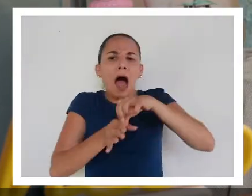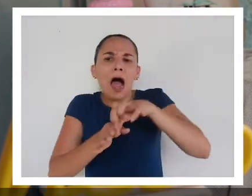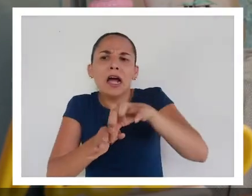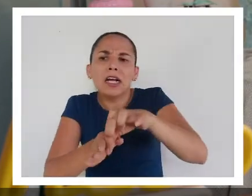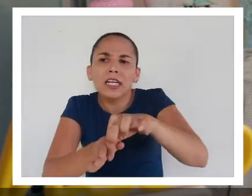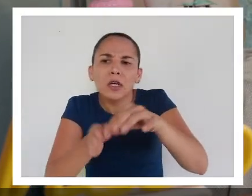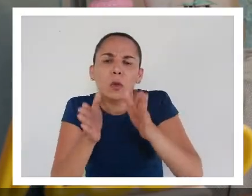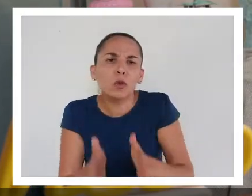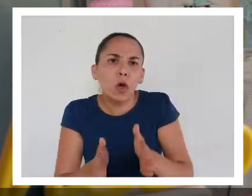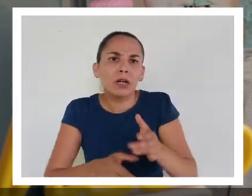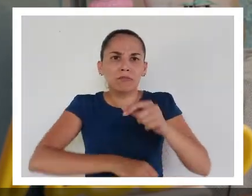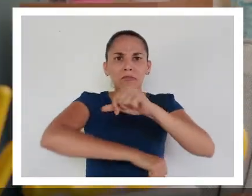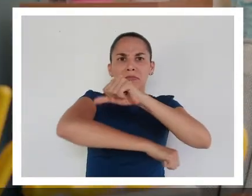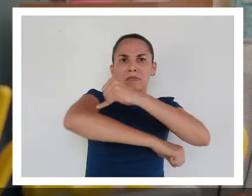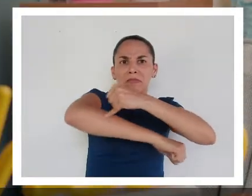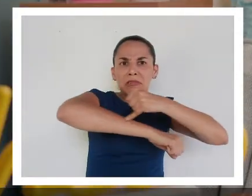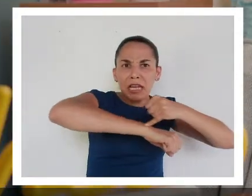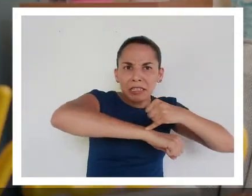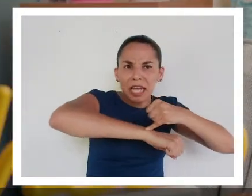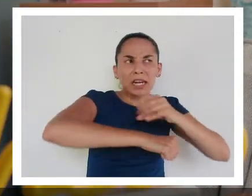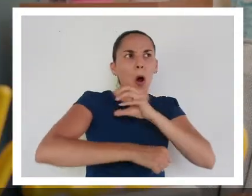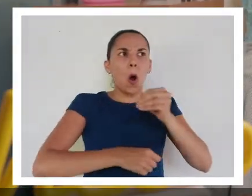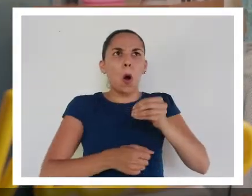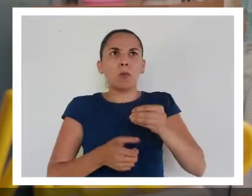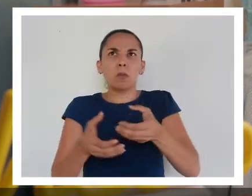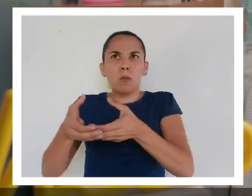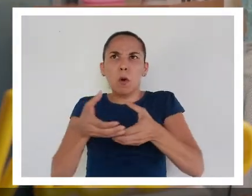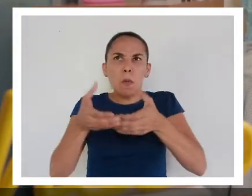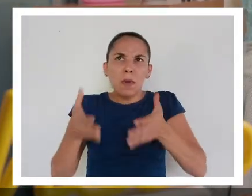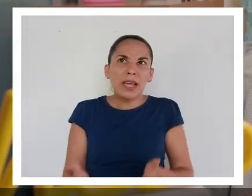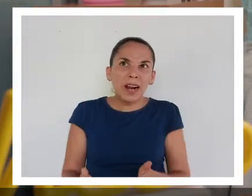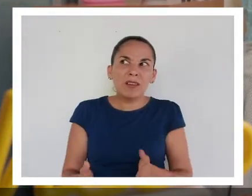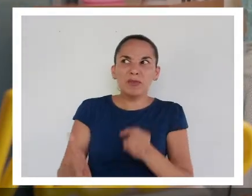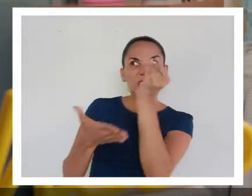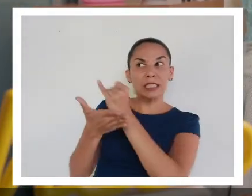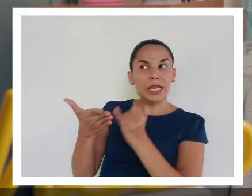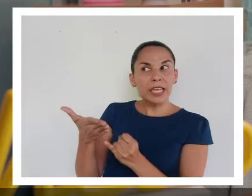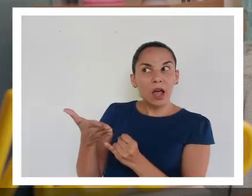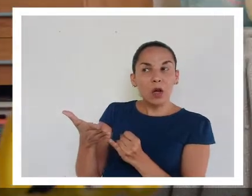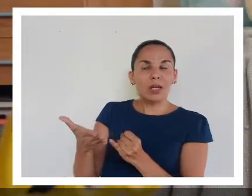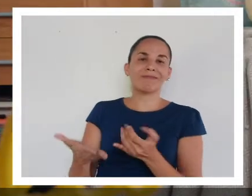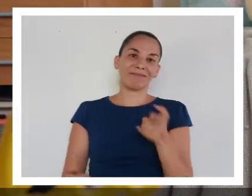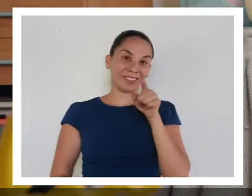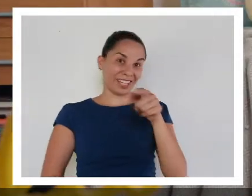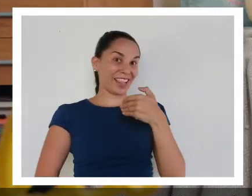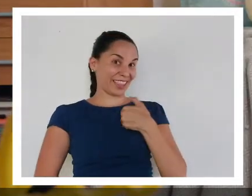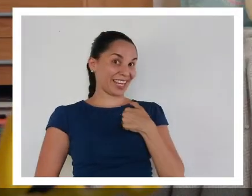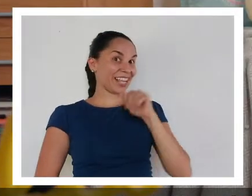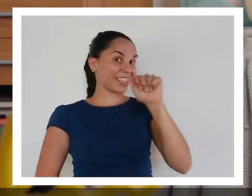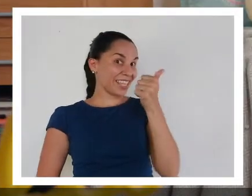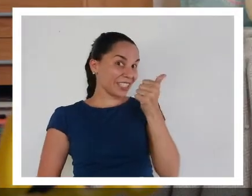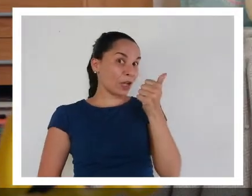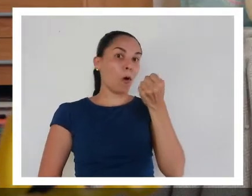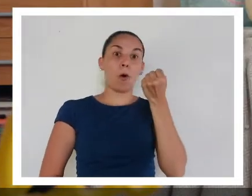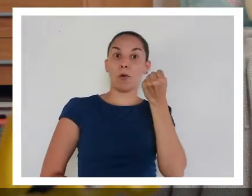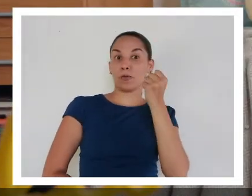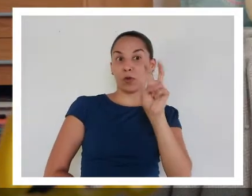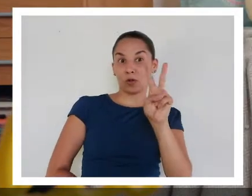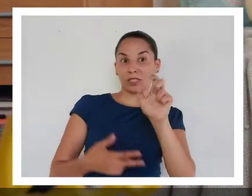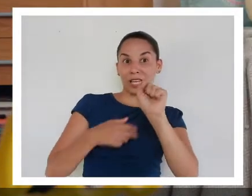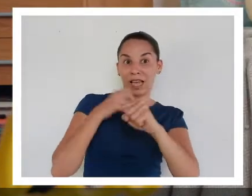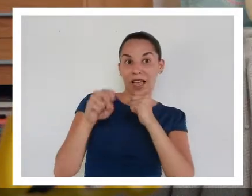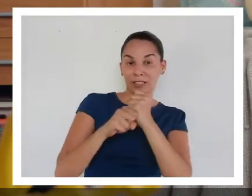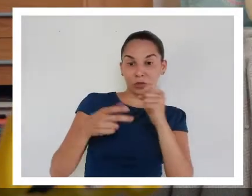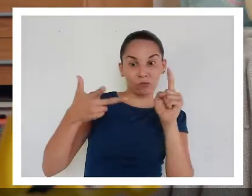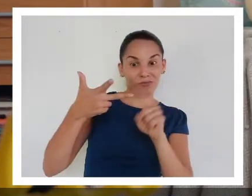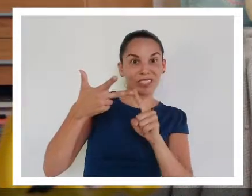ingeniera. ¿O qué tal una persona bombera o diseñadora? Si tenés entre 10 y 12 años,